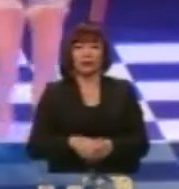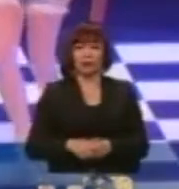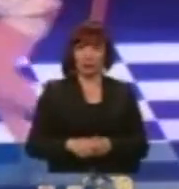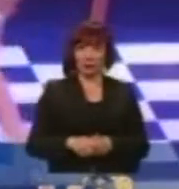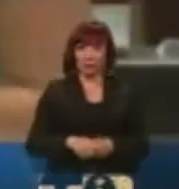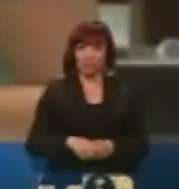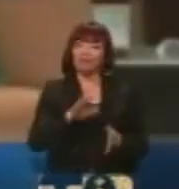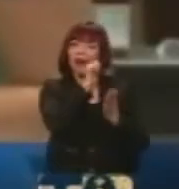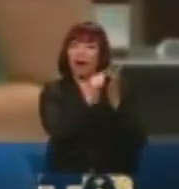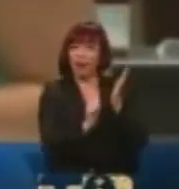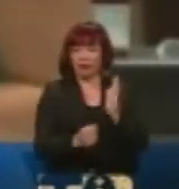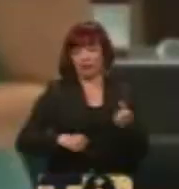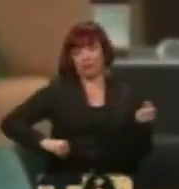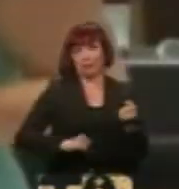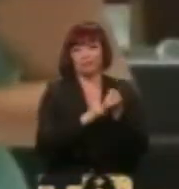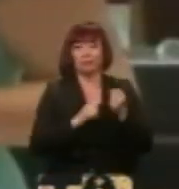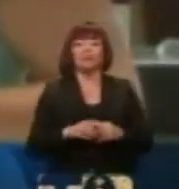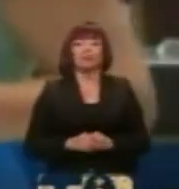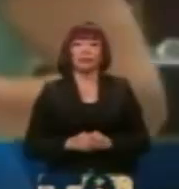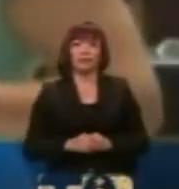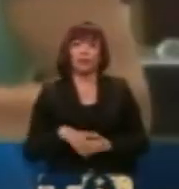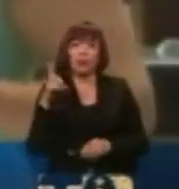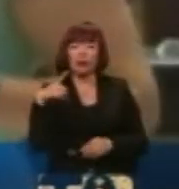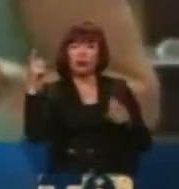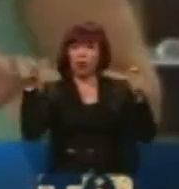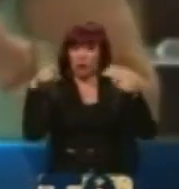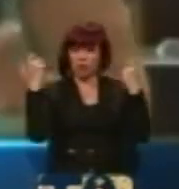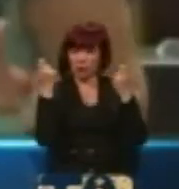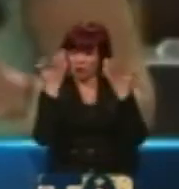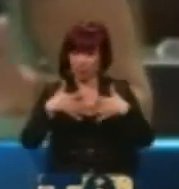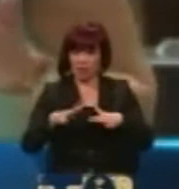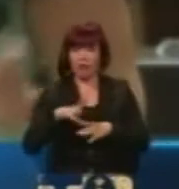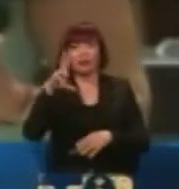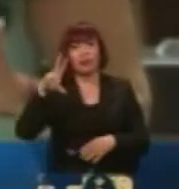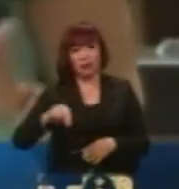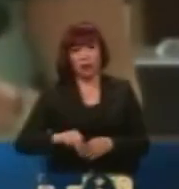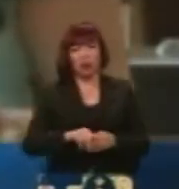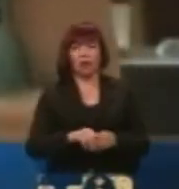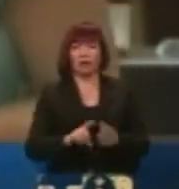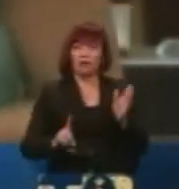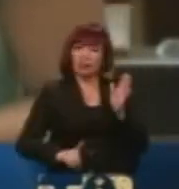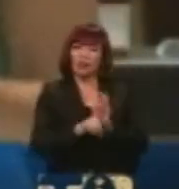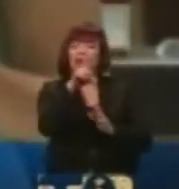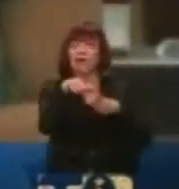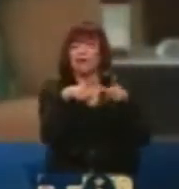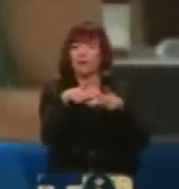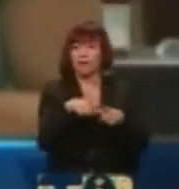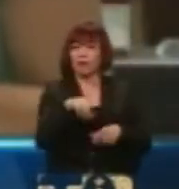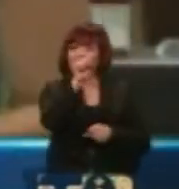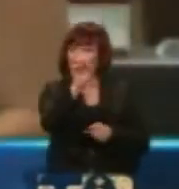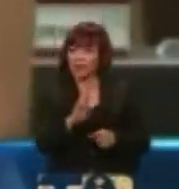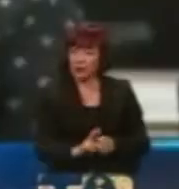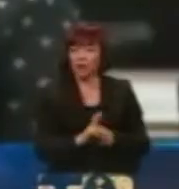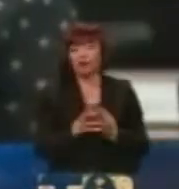y nacional. No se trata de un simple evento, sino una alternativa de desarrollo de la región sur basada